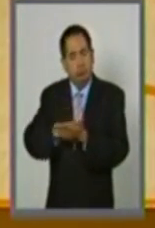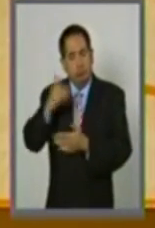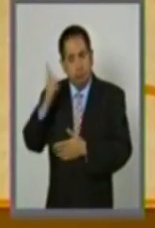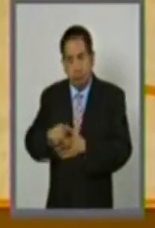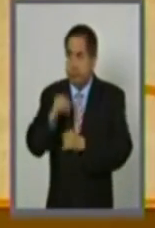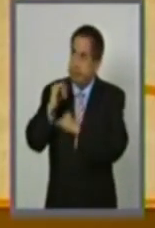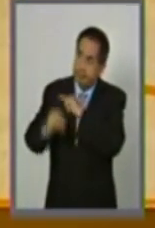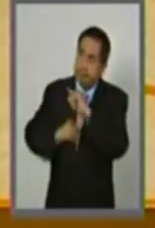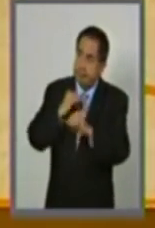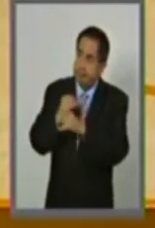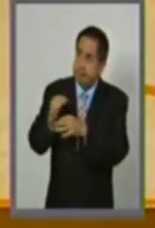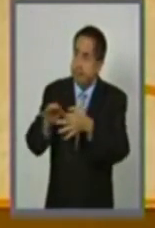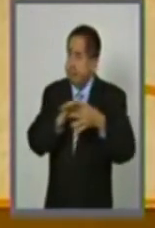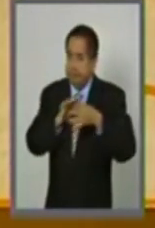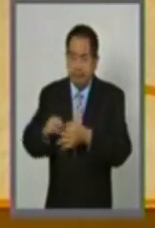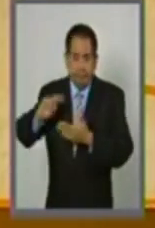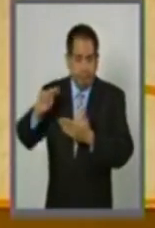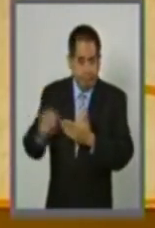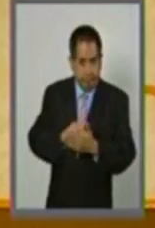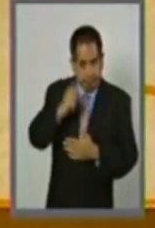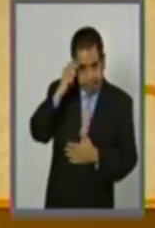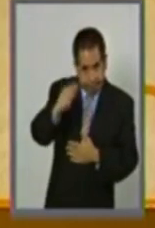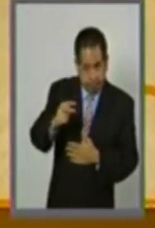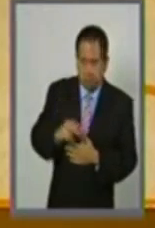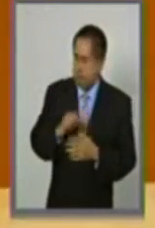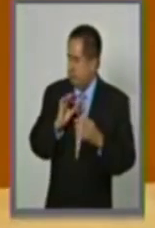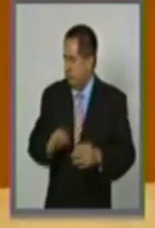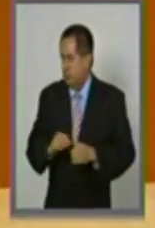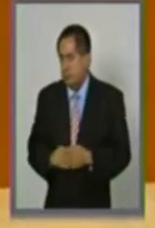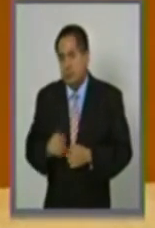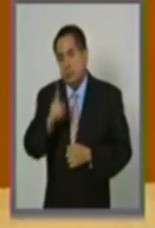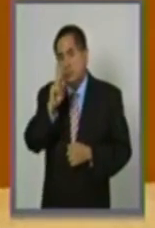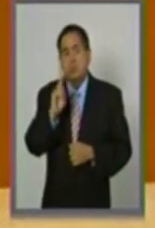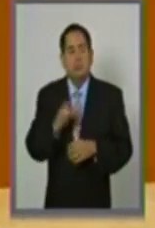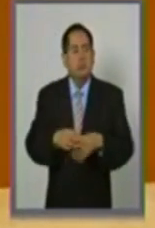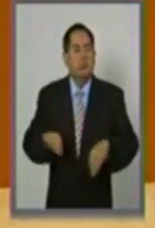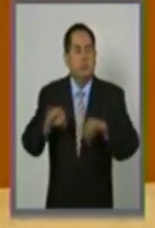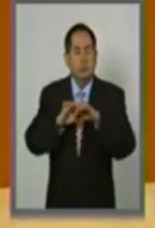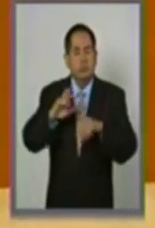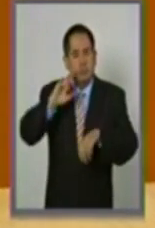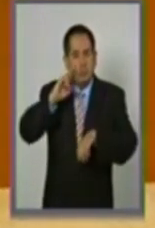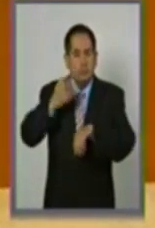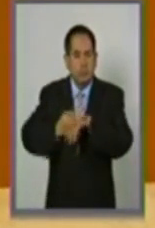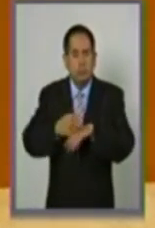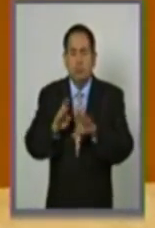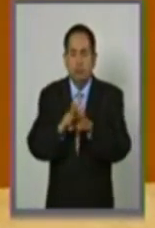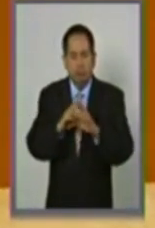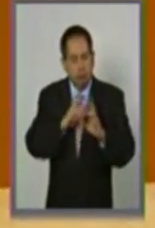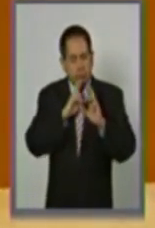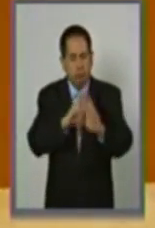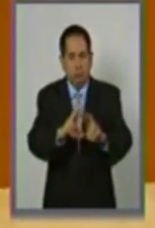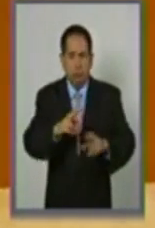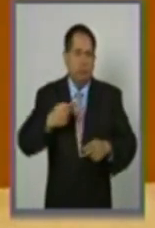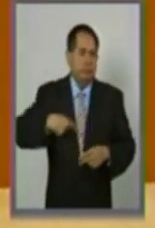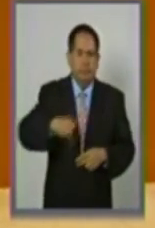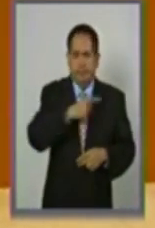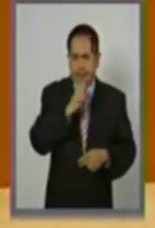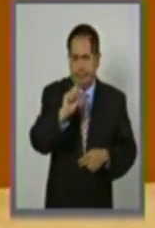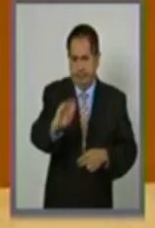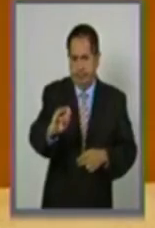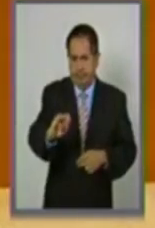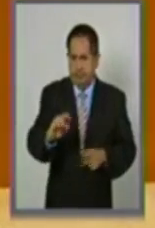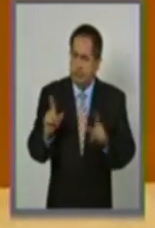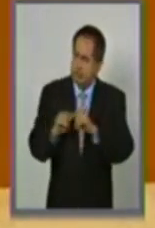tratados internacionales suscritos por el Estado mexicano, pero sobre todo responderemos a la sociedad mexicana. Es